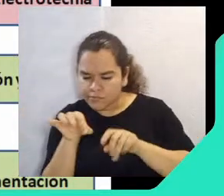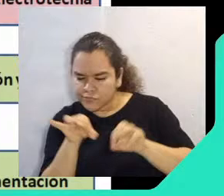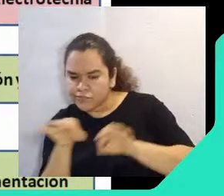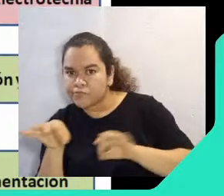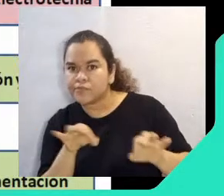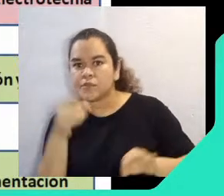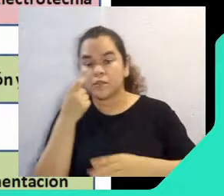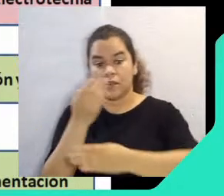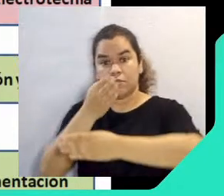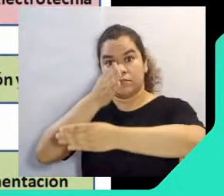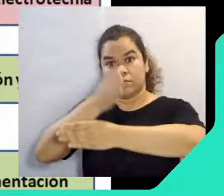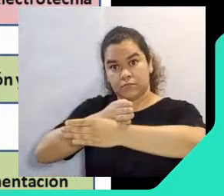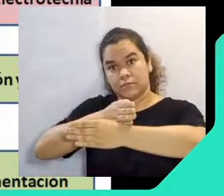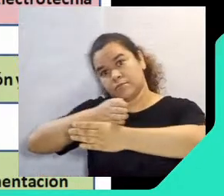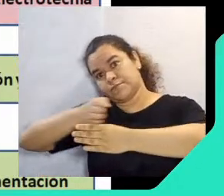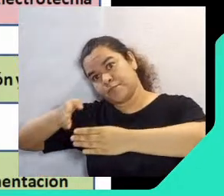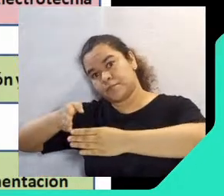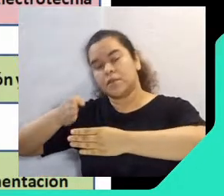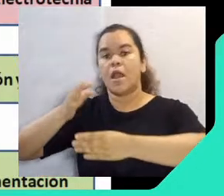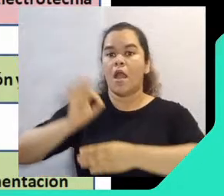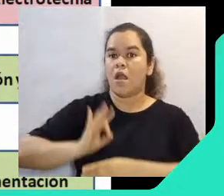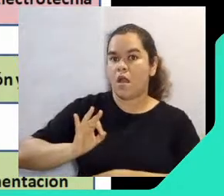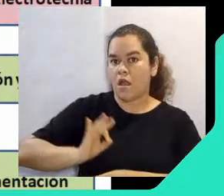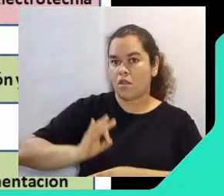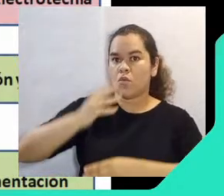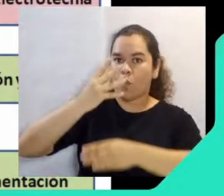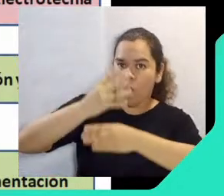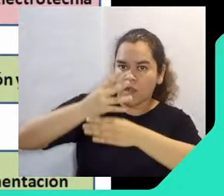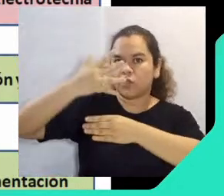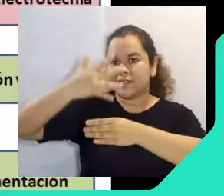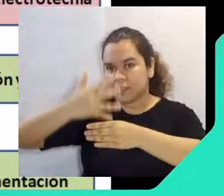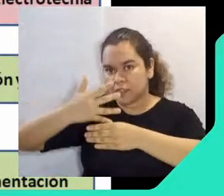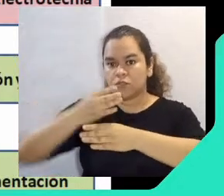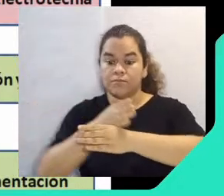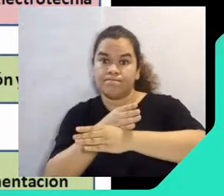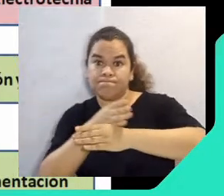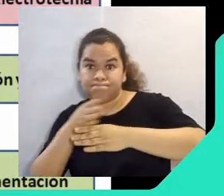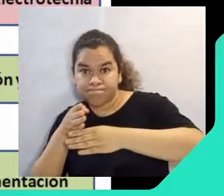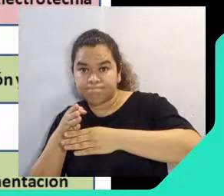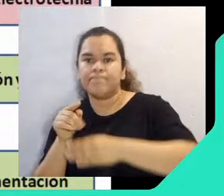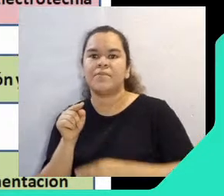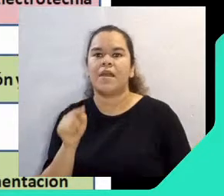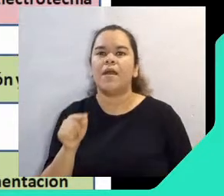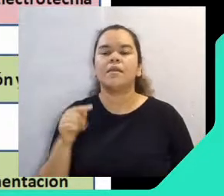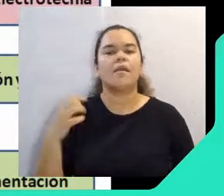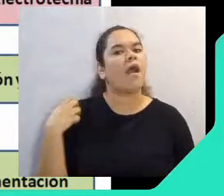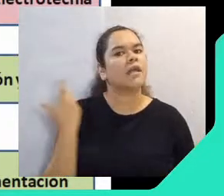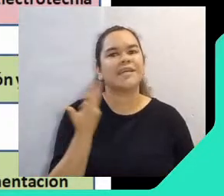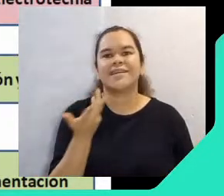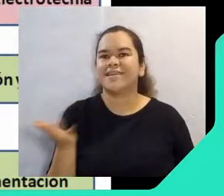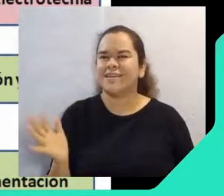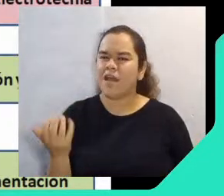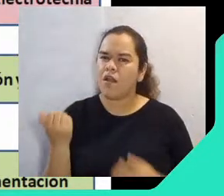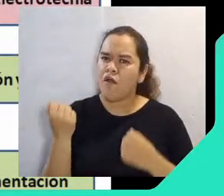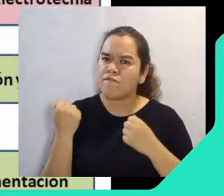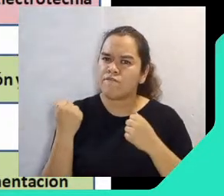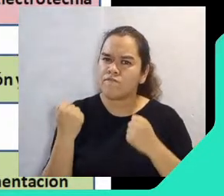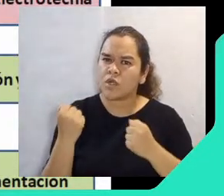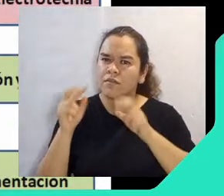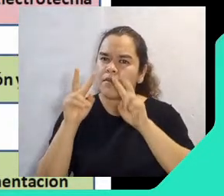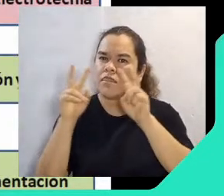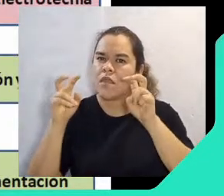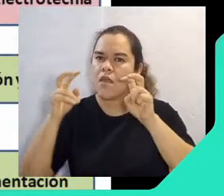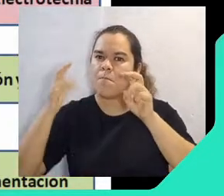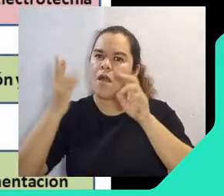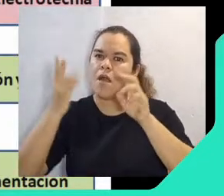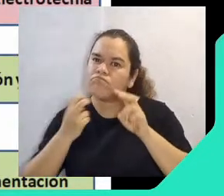ciclo profesional, que son los últimos 2 años, donde hay una formación general fuerte, teórica y